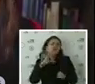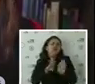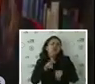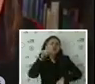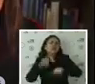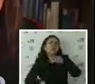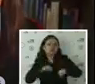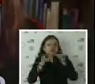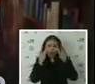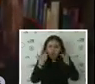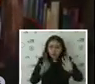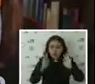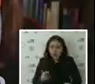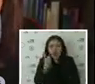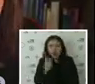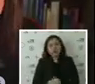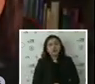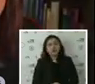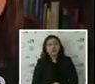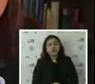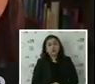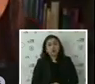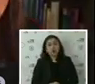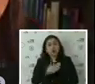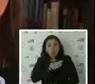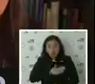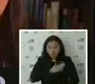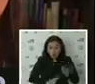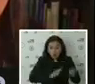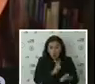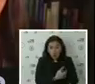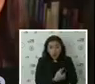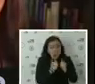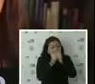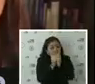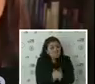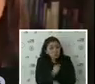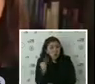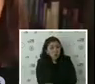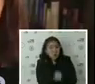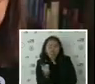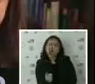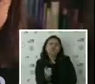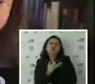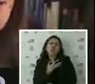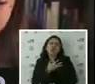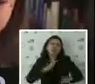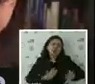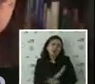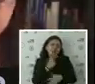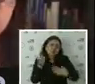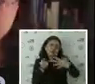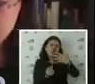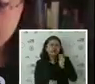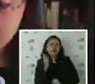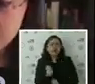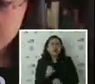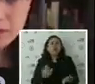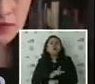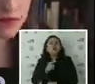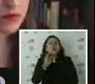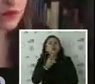ámbito de la democracia no es estática, tratamos con un concepto de amplias definiciones que, debido a